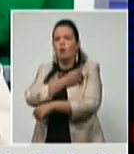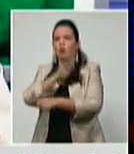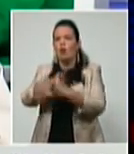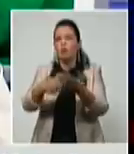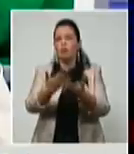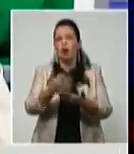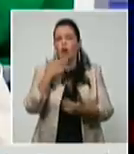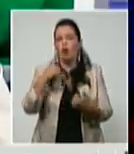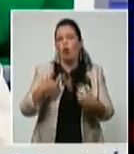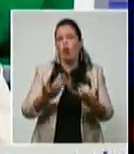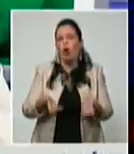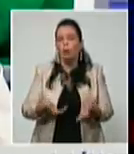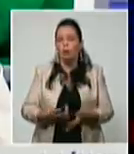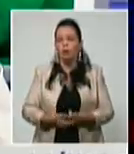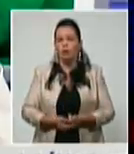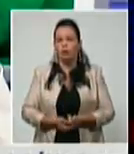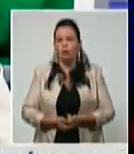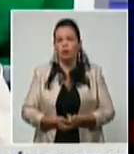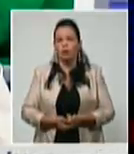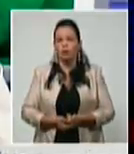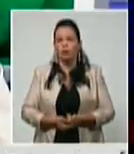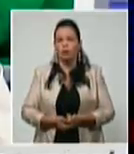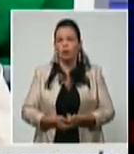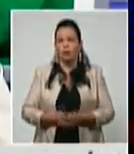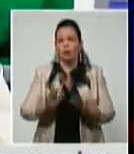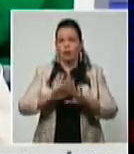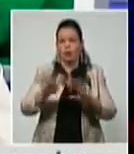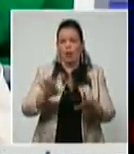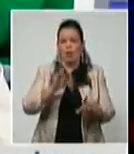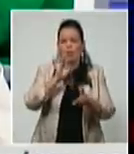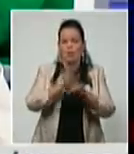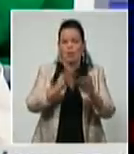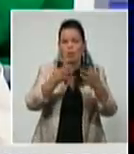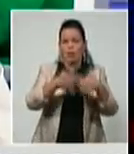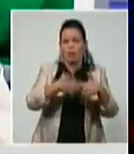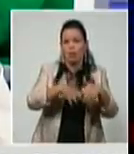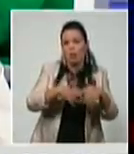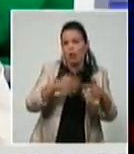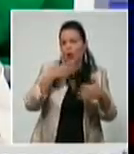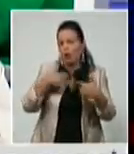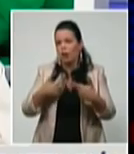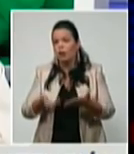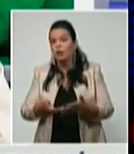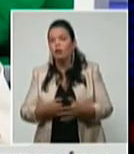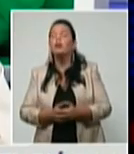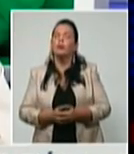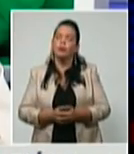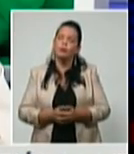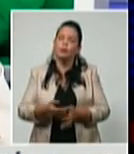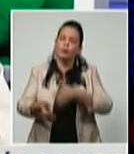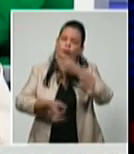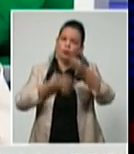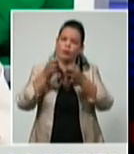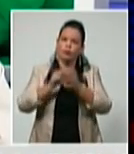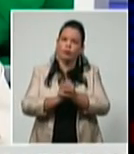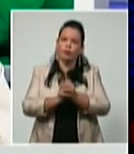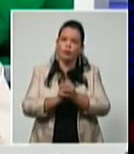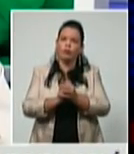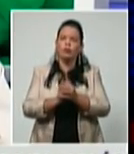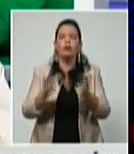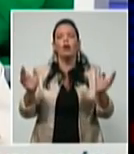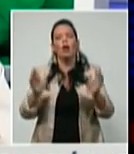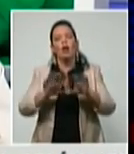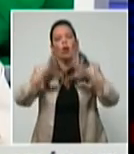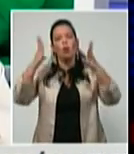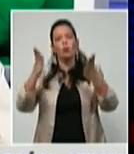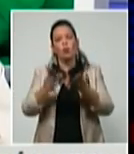lo importante. Marchan en el mundo. El mundo hay mucha, no es fea la